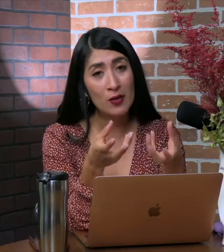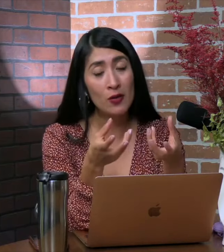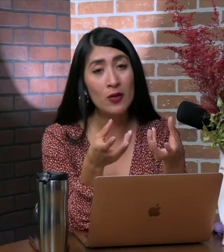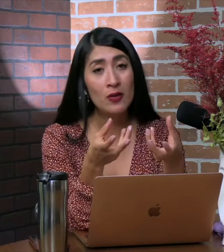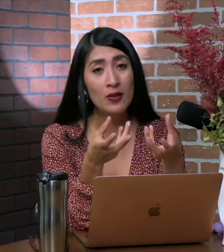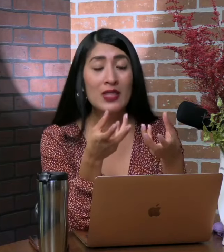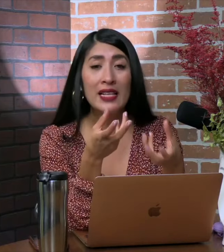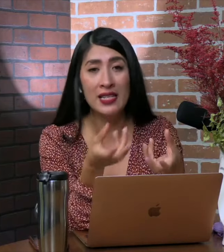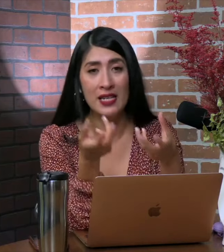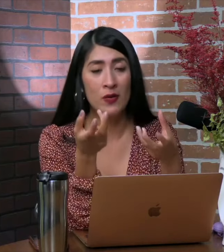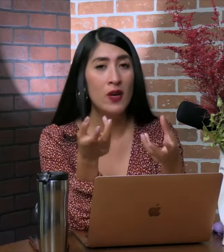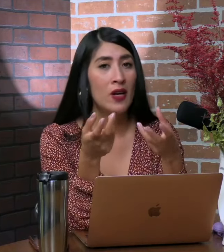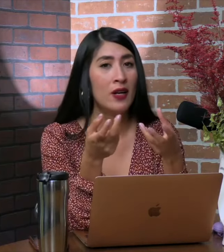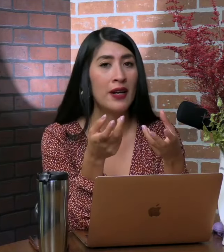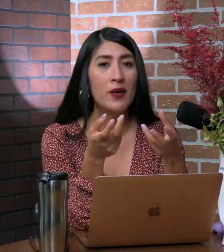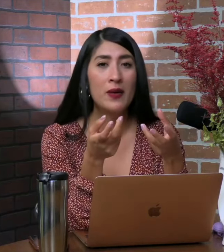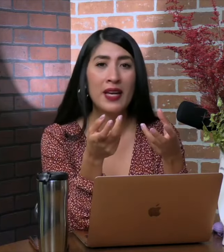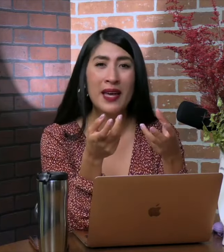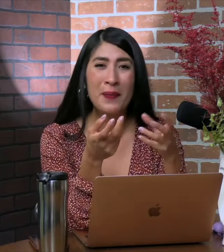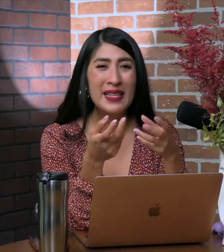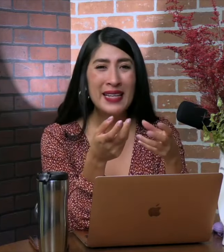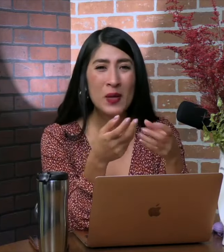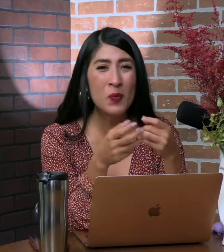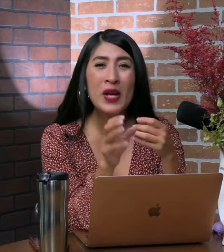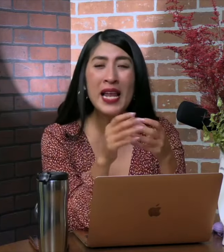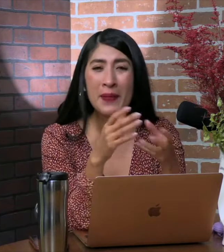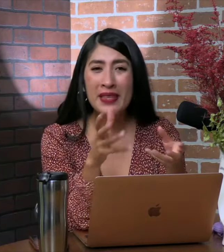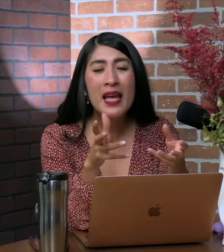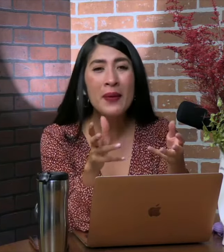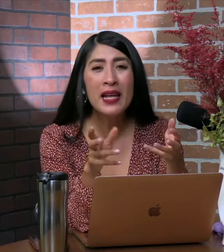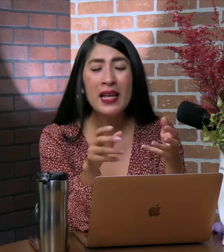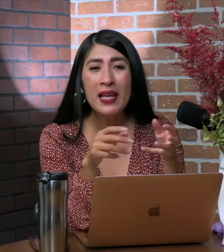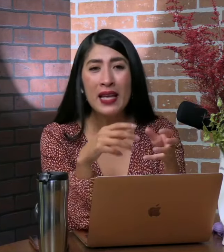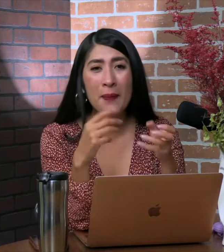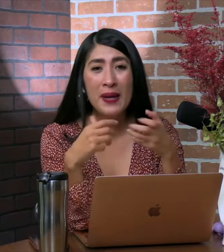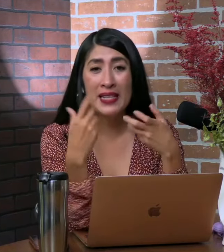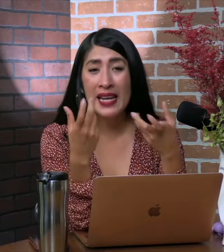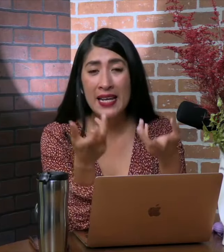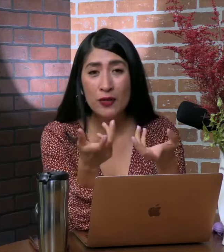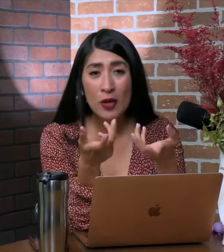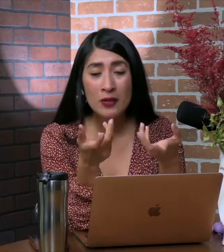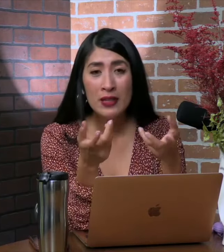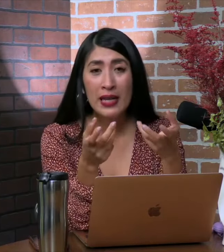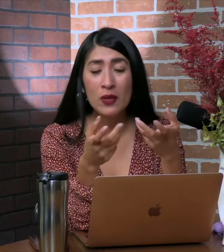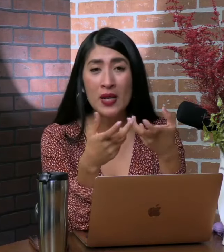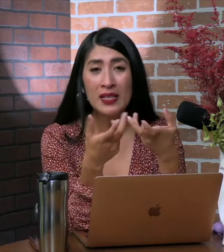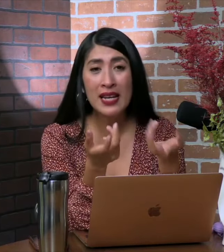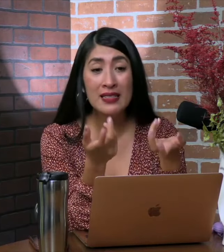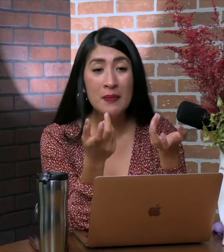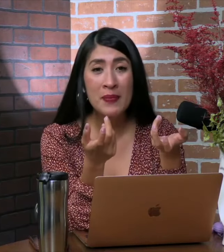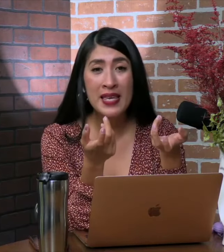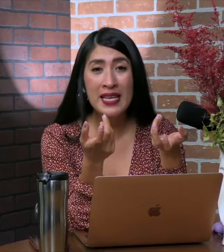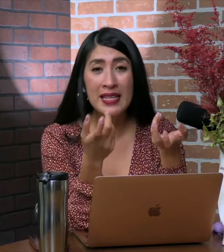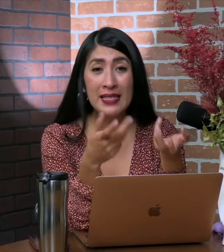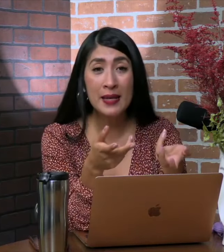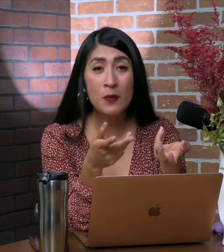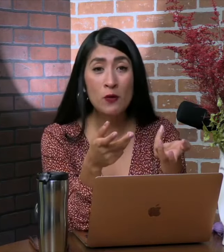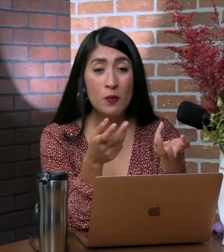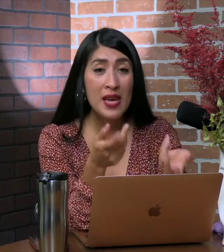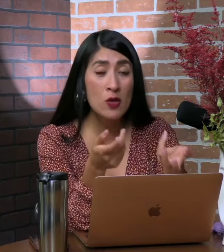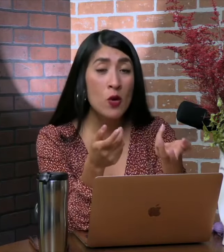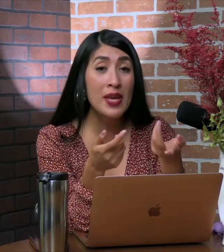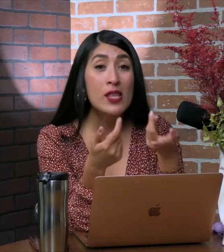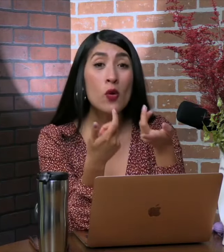y sobre todo del dinero creo que va a ser muy lamentable que pase la elección que durante las campañas